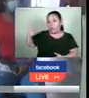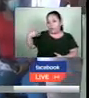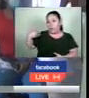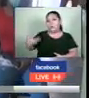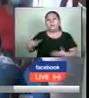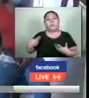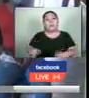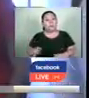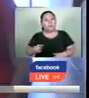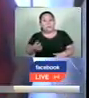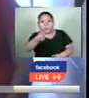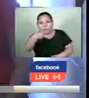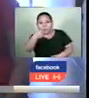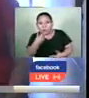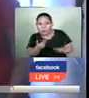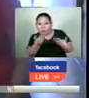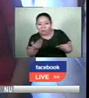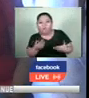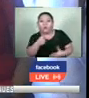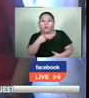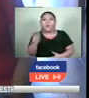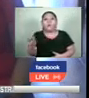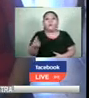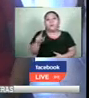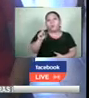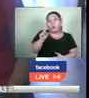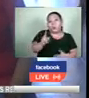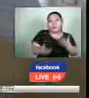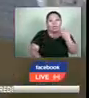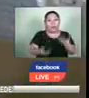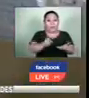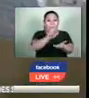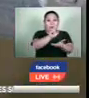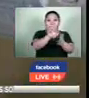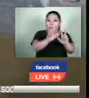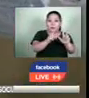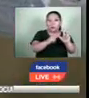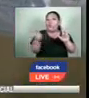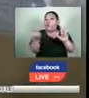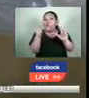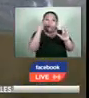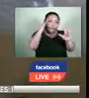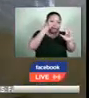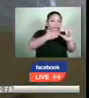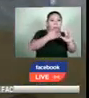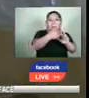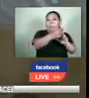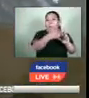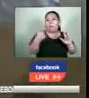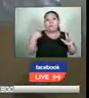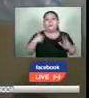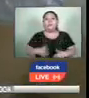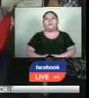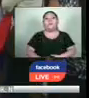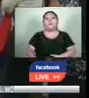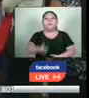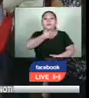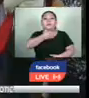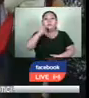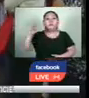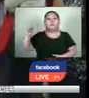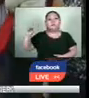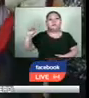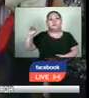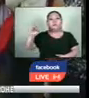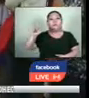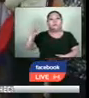que el tratamiento solo lo recibió una de cada tres personas. Este es un informe de